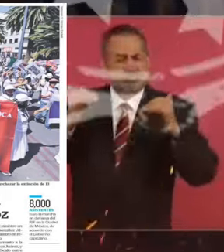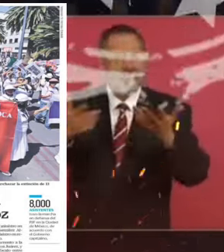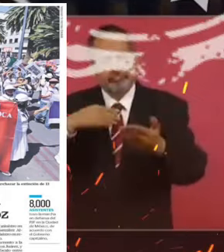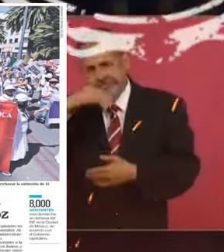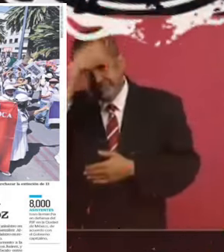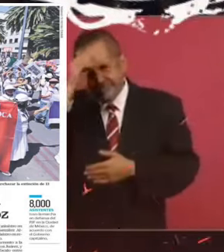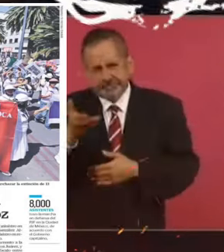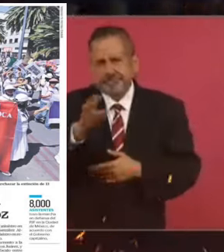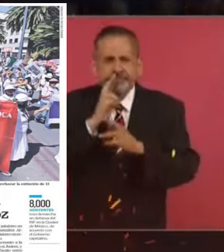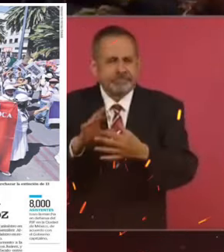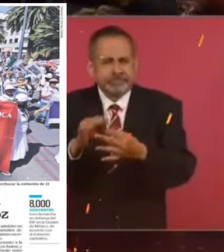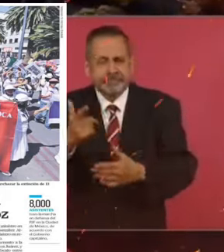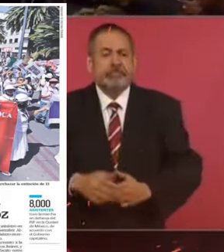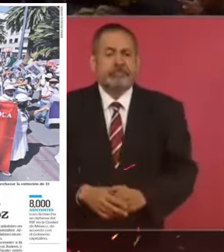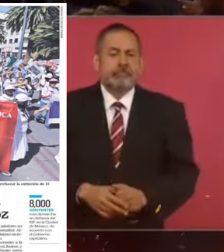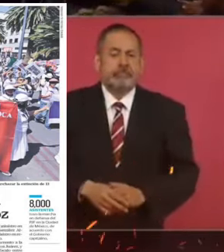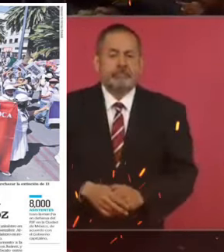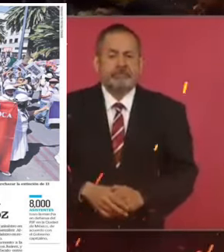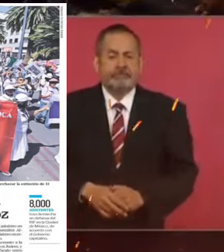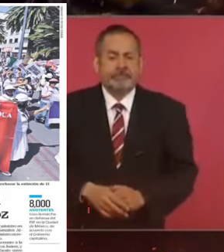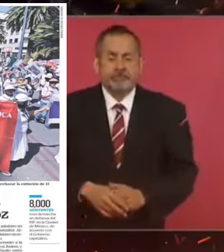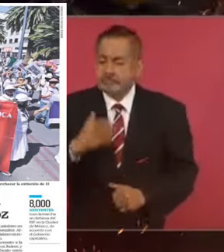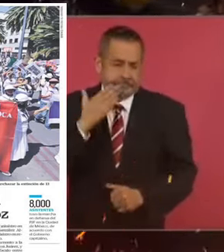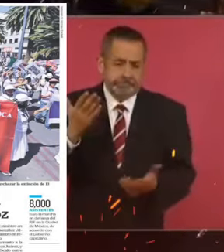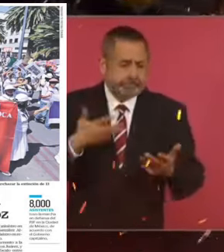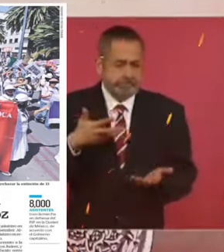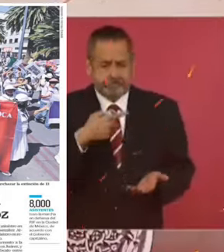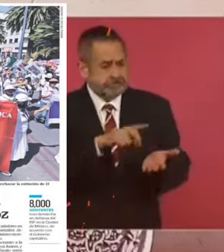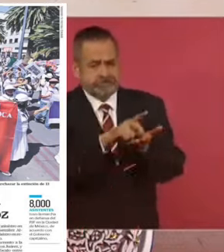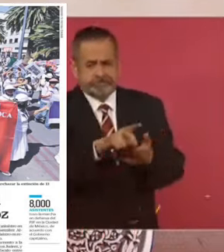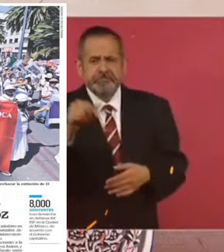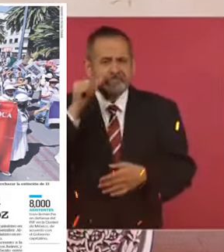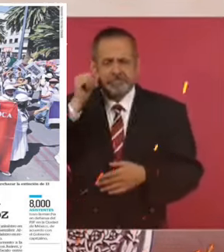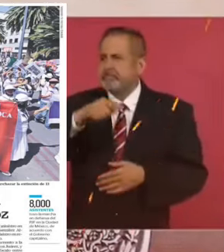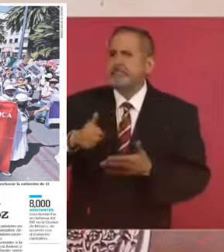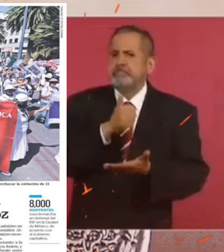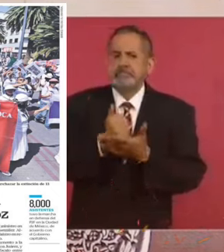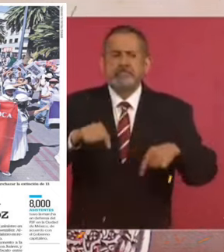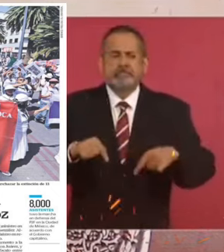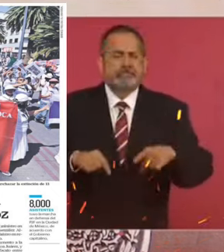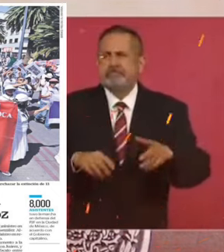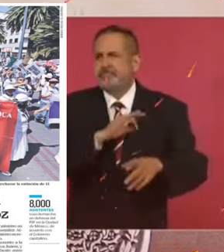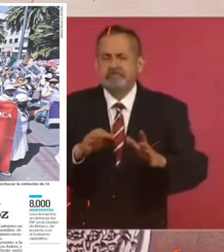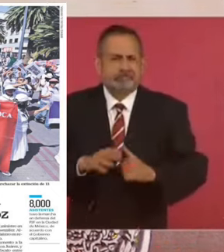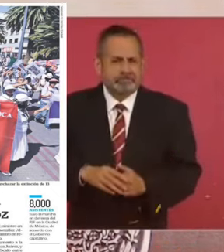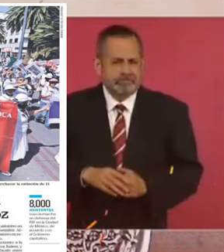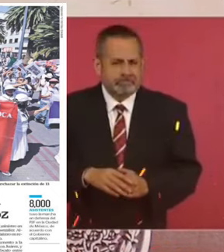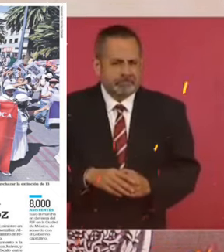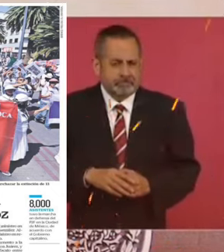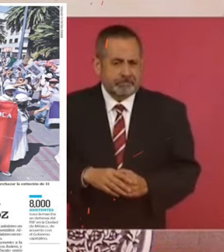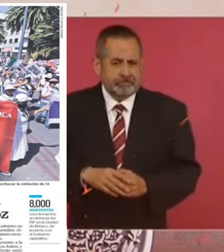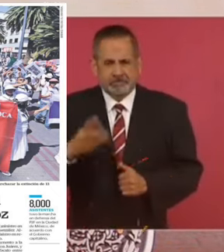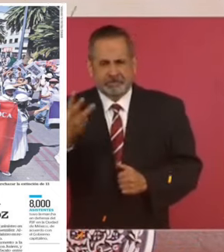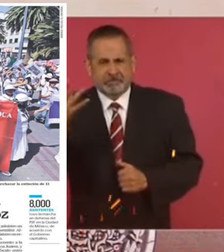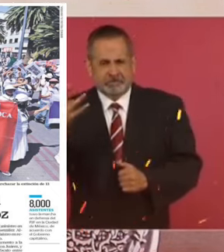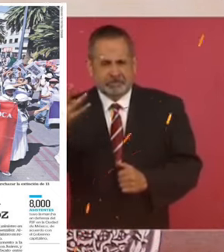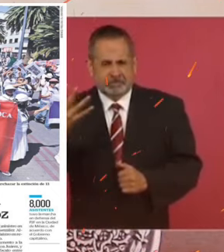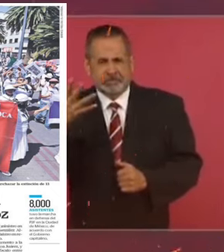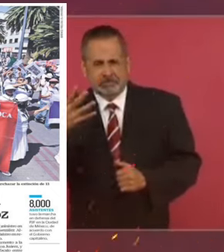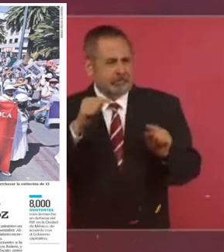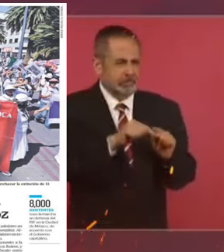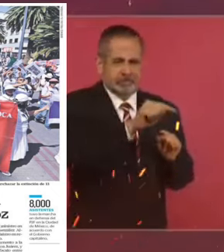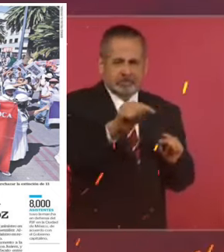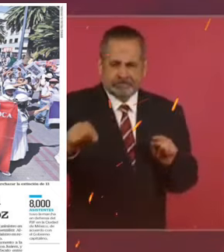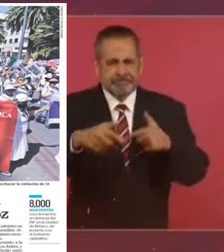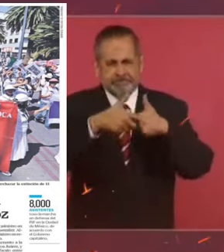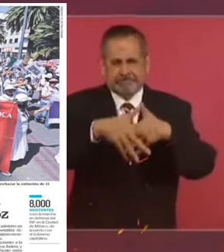¿Qué impresión es tu de esta marcha? ¿Qué reporte tiene? Bien, están en su derecho. Ayer hubieron en la ciudad, pues, como 3, 4, 5